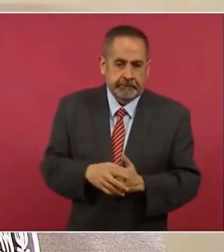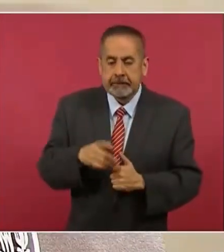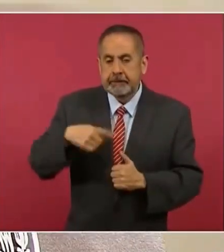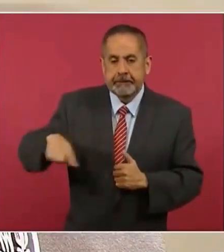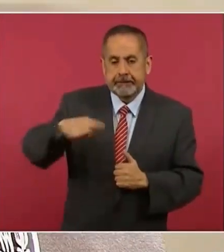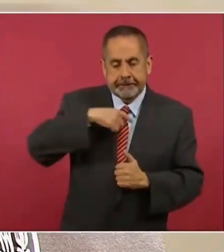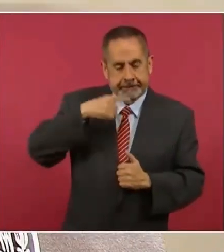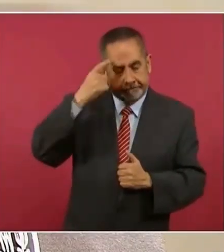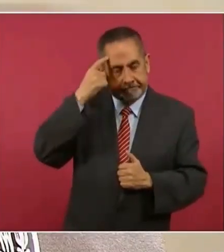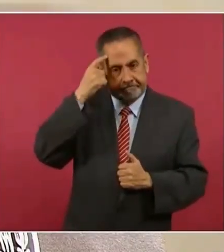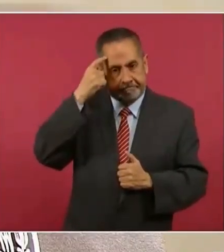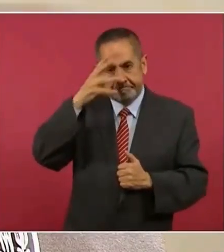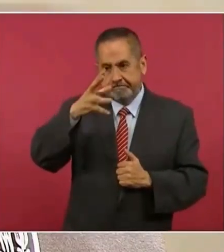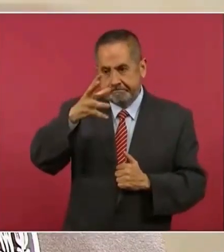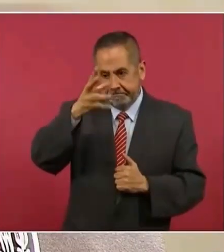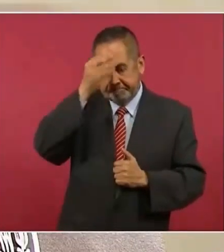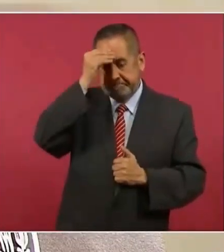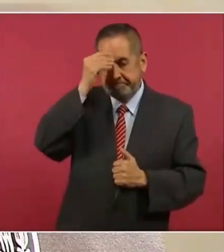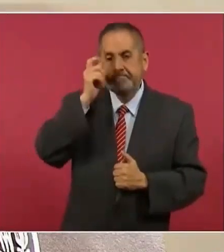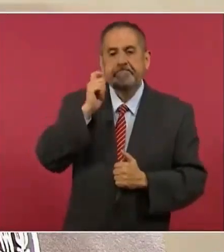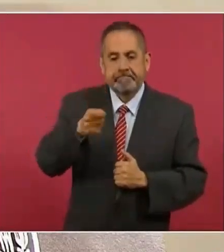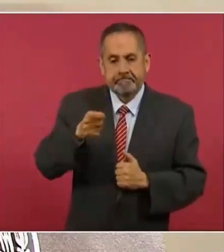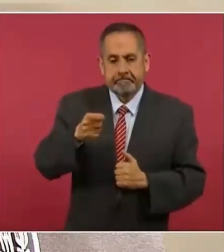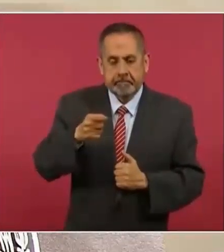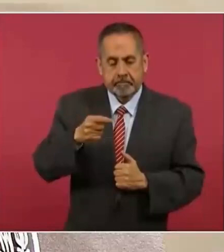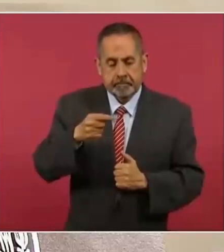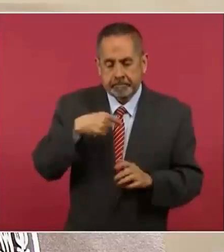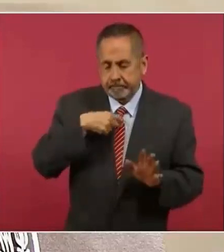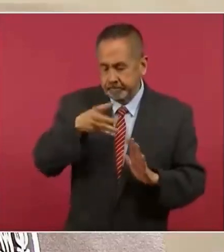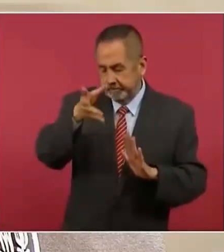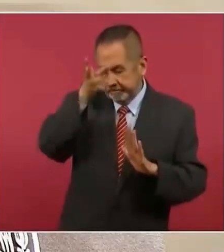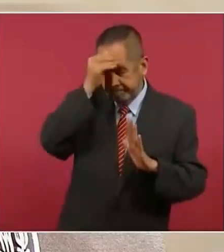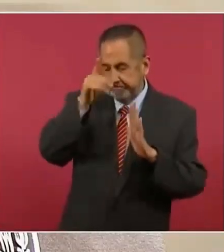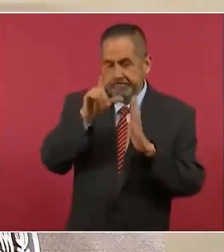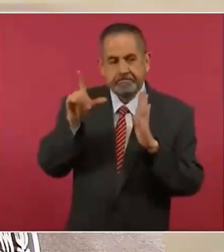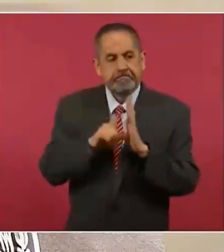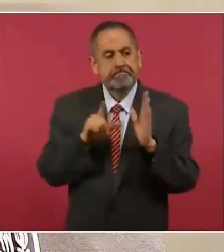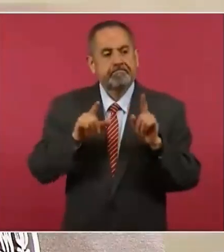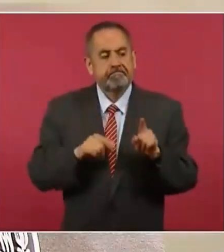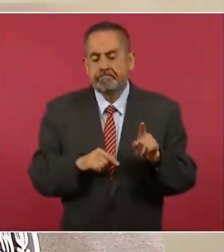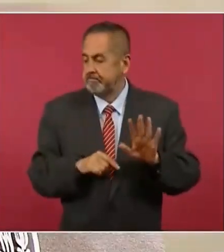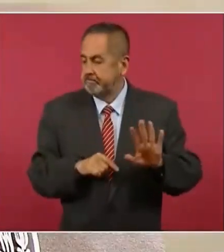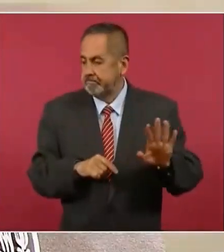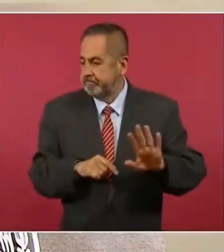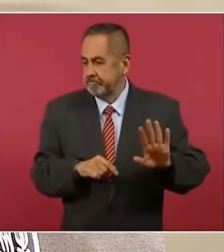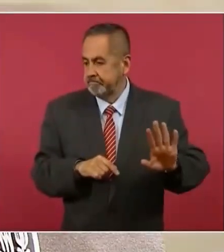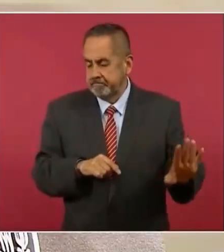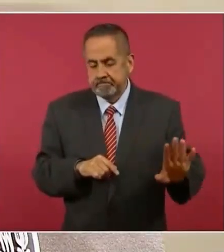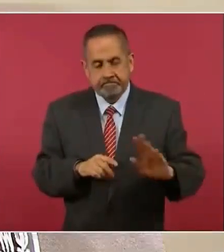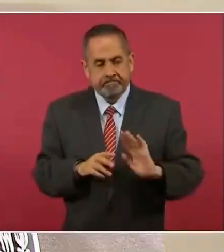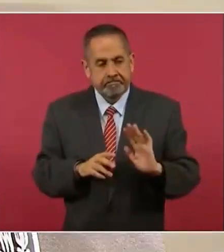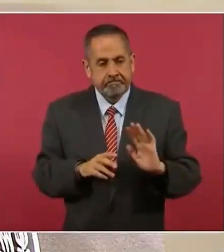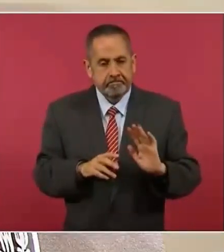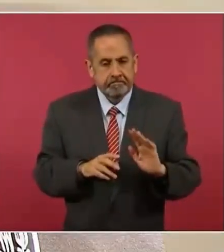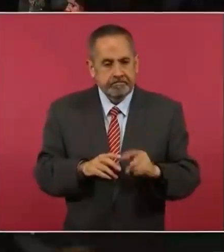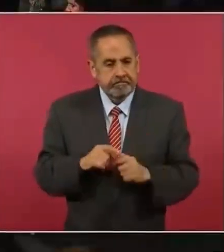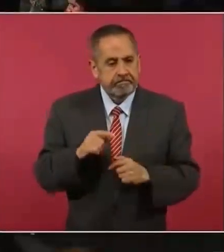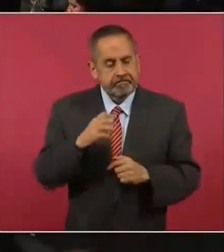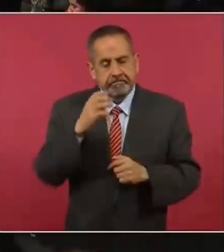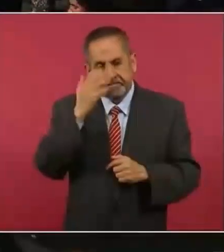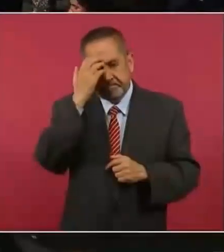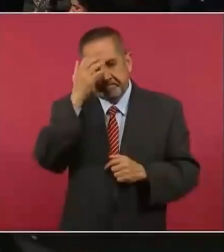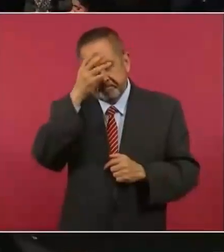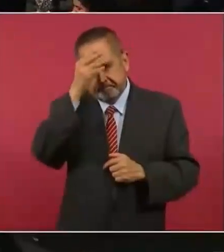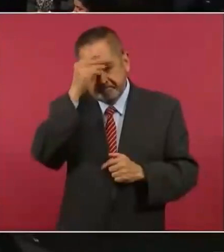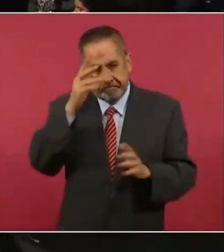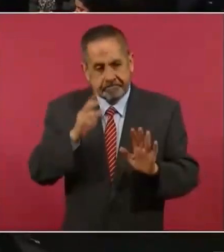lecciones que uno debe de recoger de todos estos procesos,